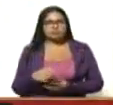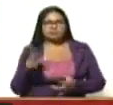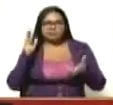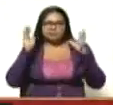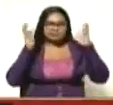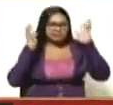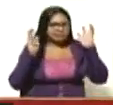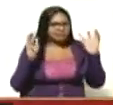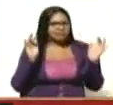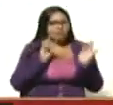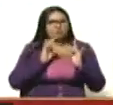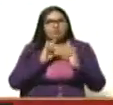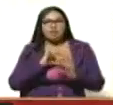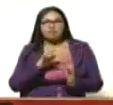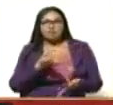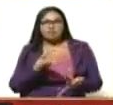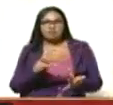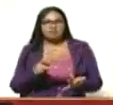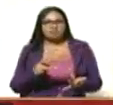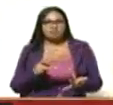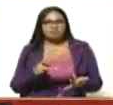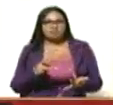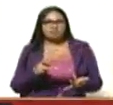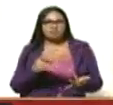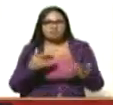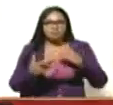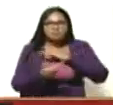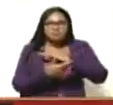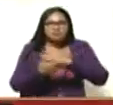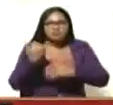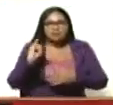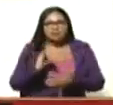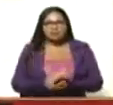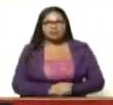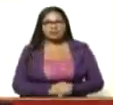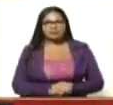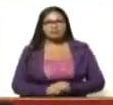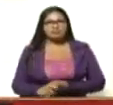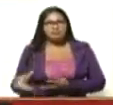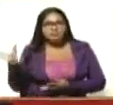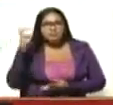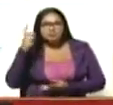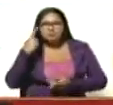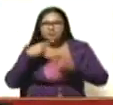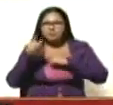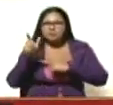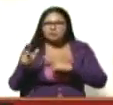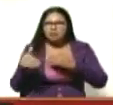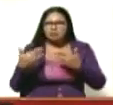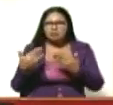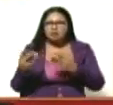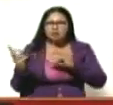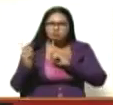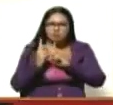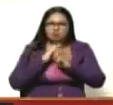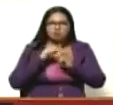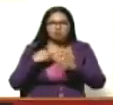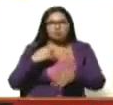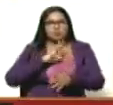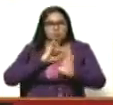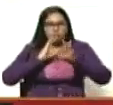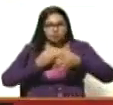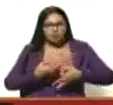redes sociales, con tanto ruido de lo polarizado, escuchar al otro y a veces escucharnos a nosotros